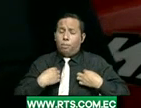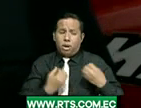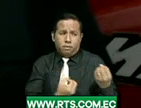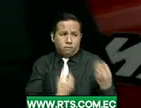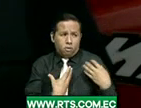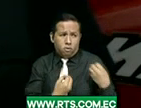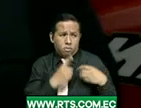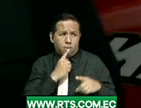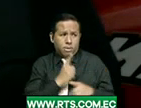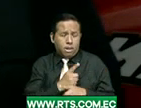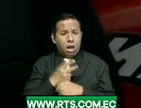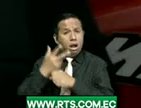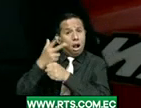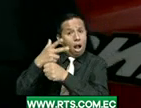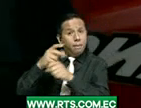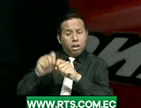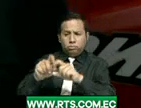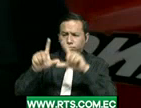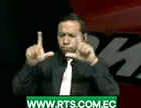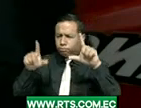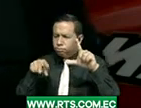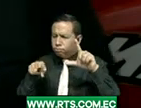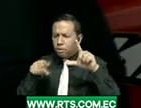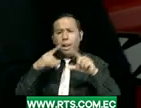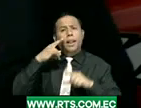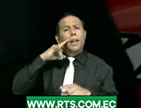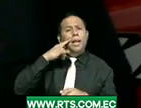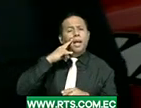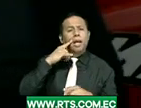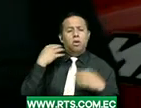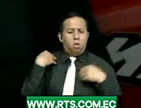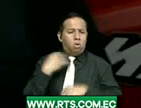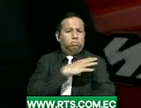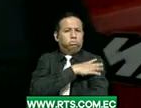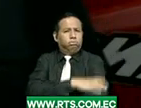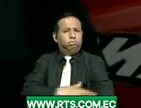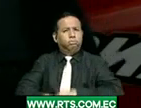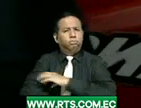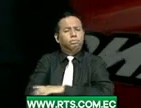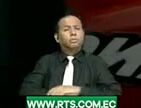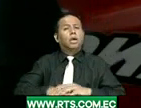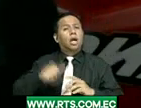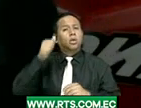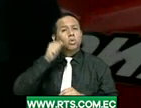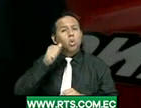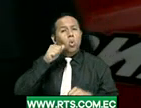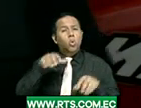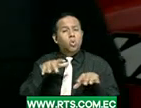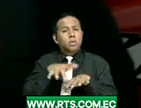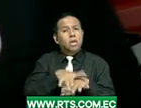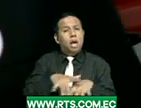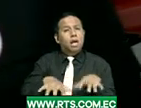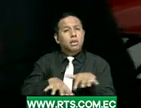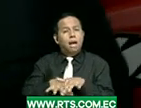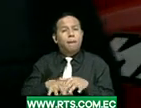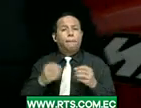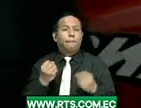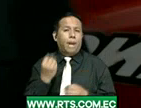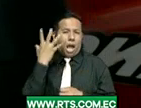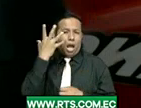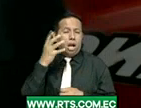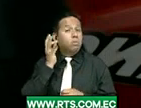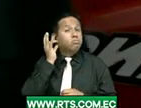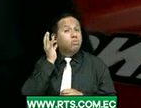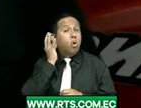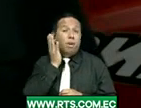se puede ver que el niño vestía un buzo de color azul y unas zapatillas blancas, y la señora un buzo de color verde o